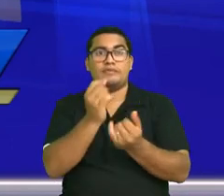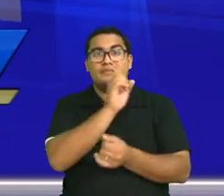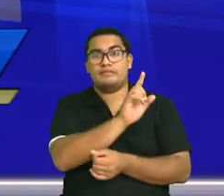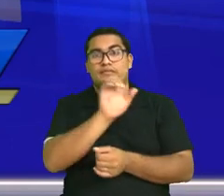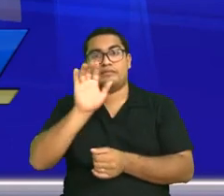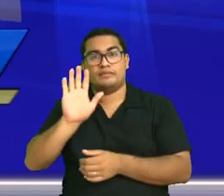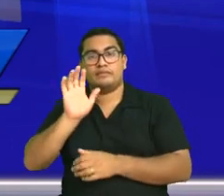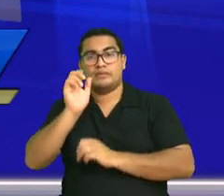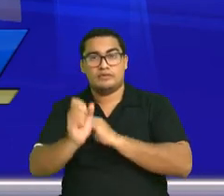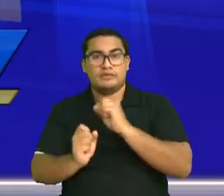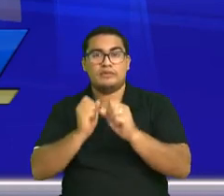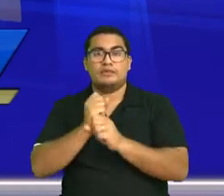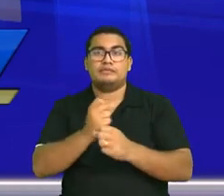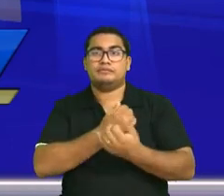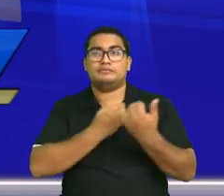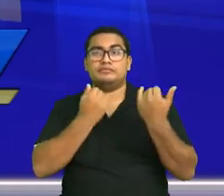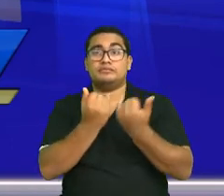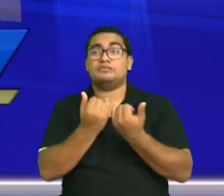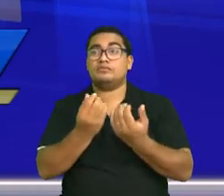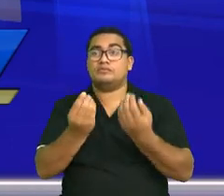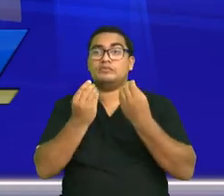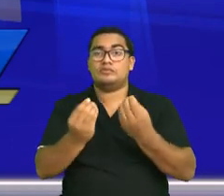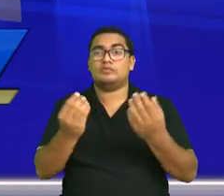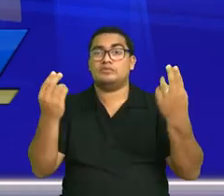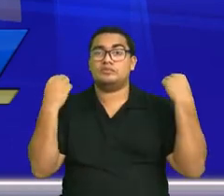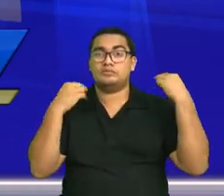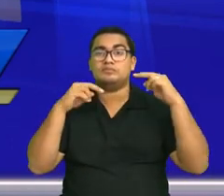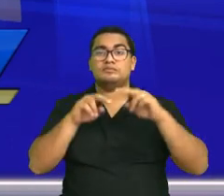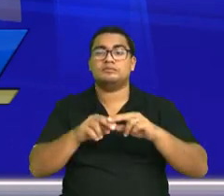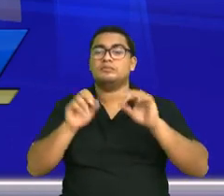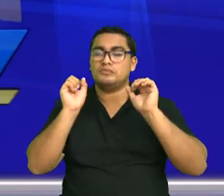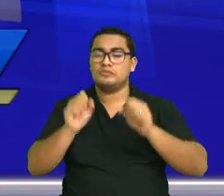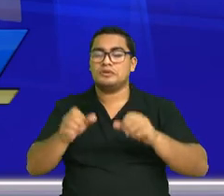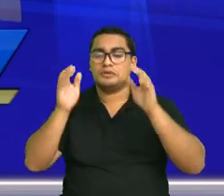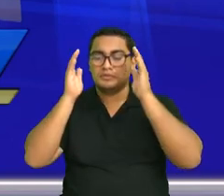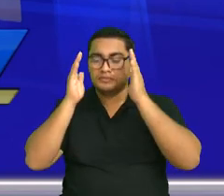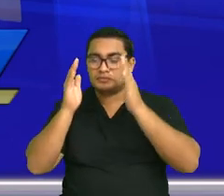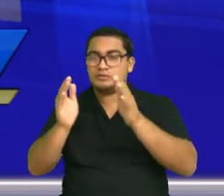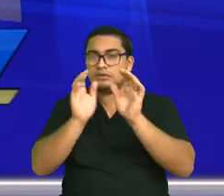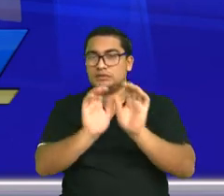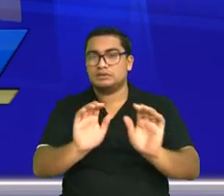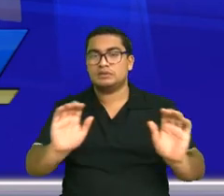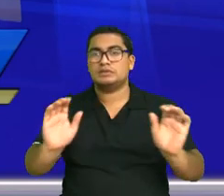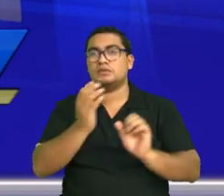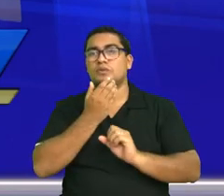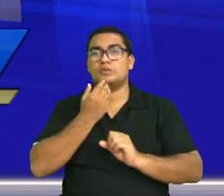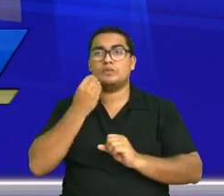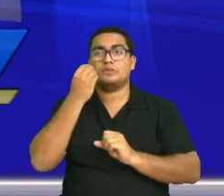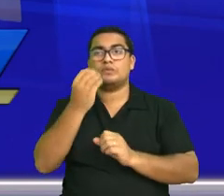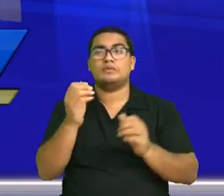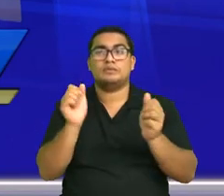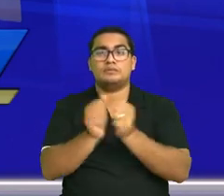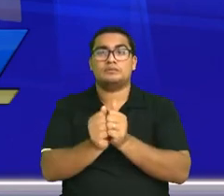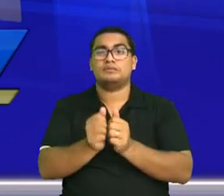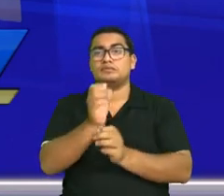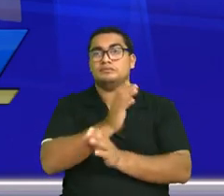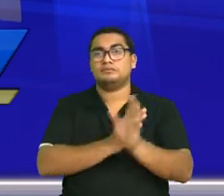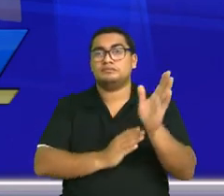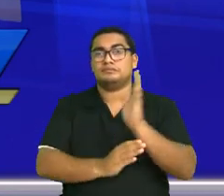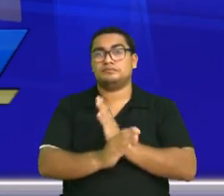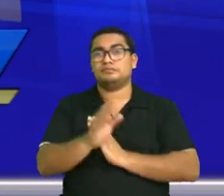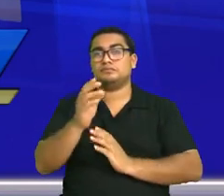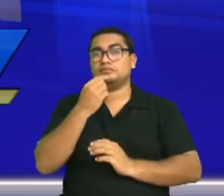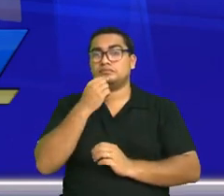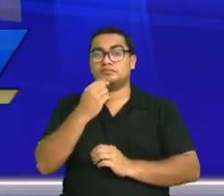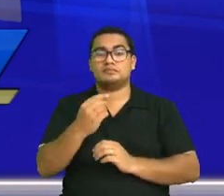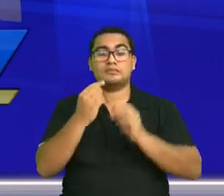formados para que puedan atender a estos niños y niñas y estos jóvenes en la secundaria y no se